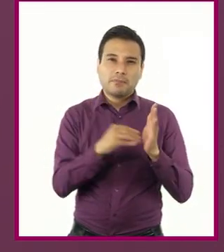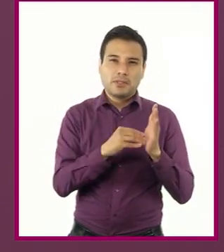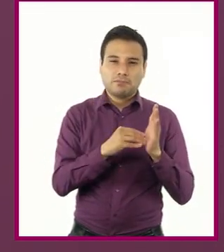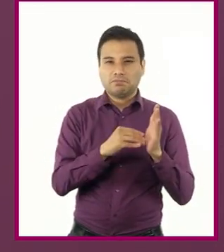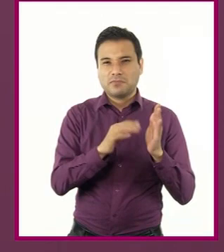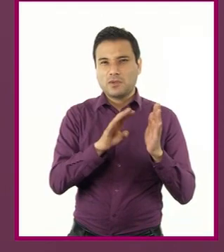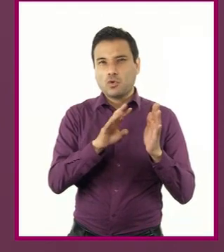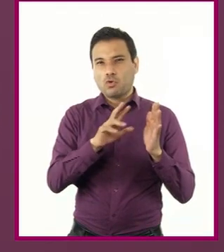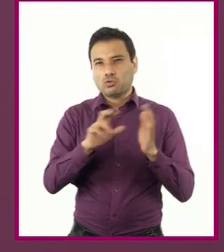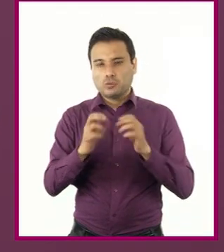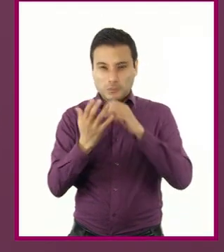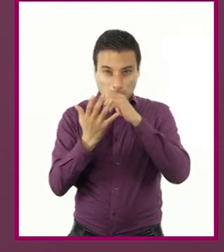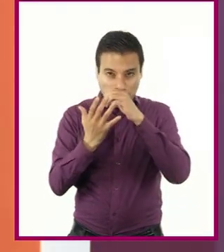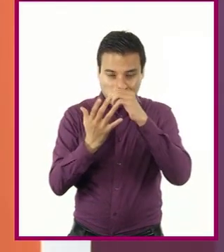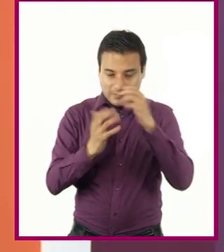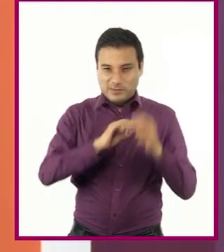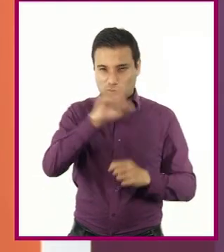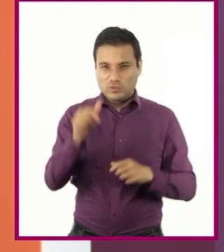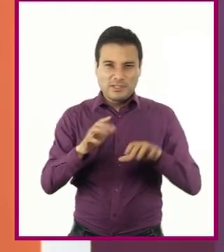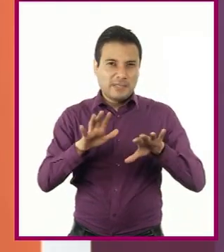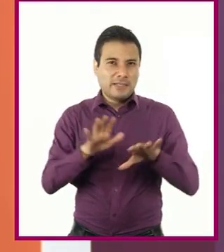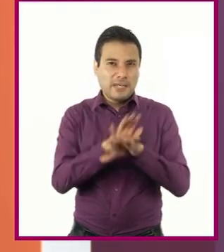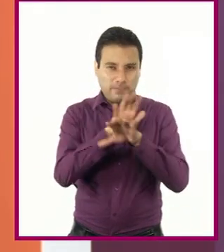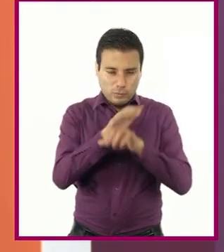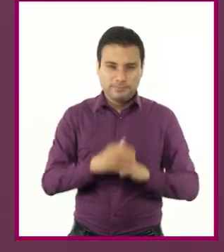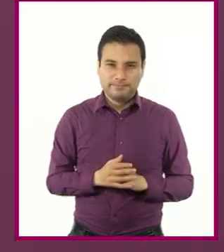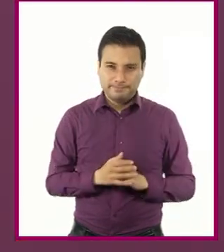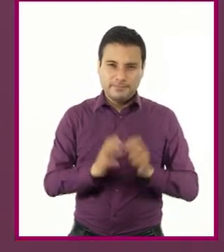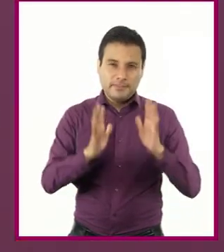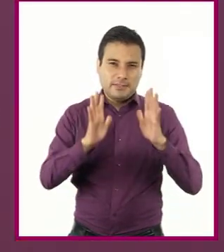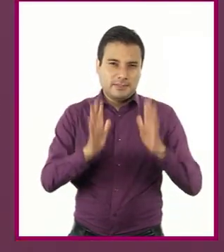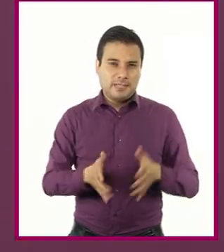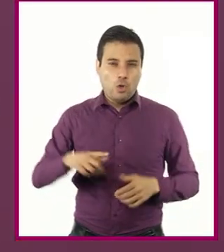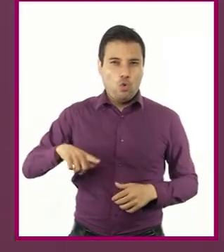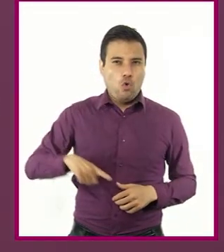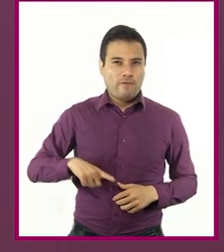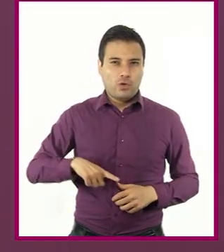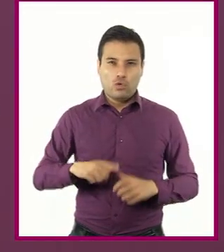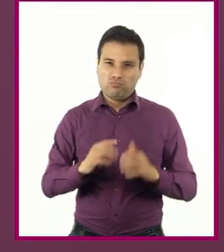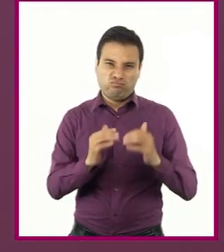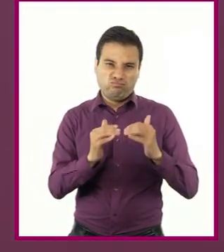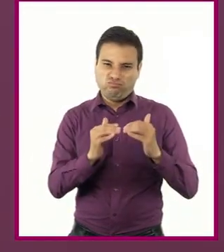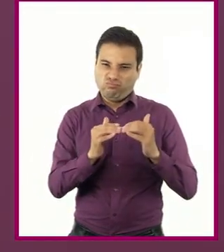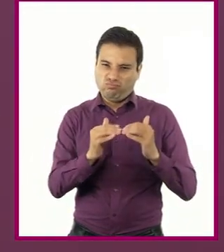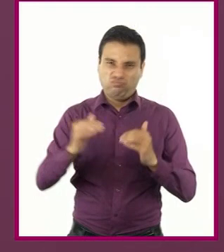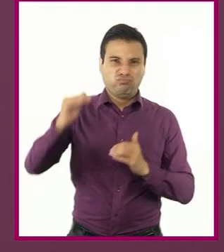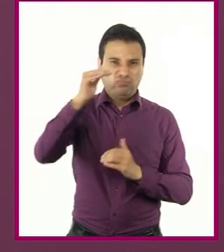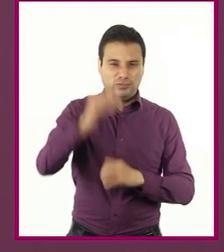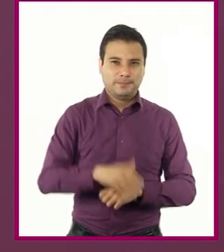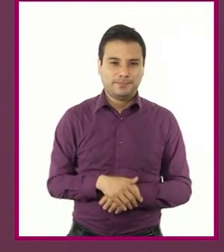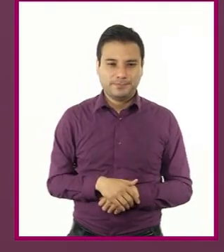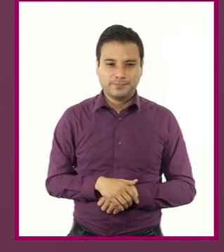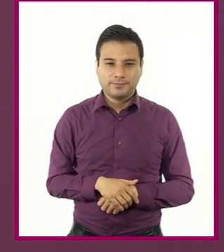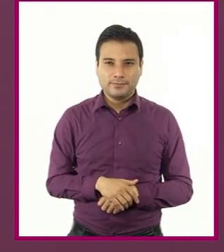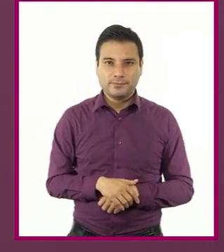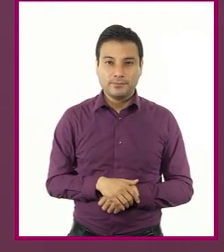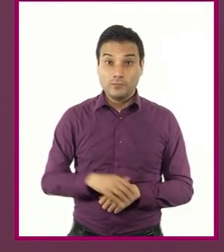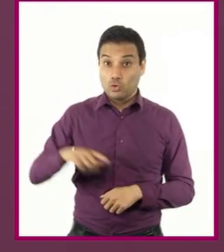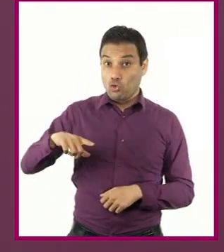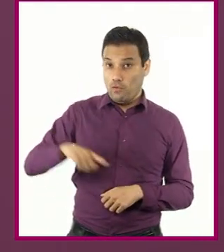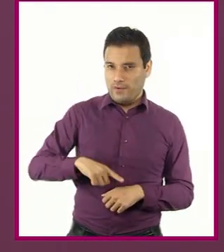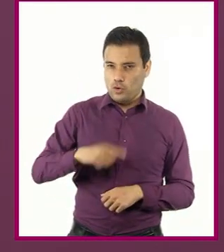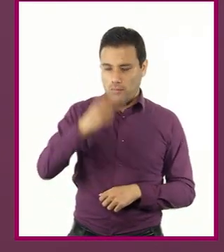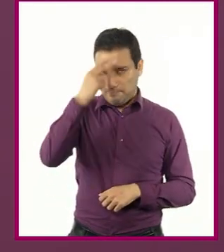reforzar el poder del Estado y se decretó la supremacía de este sobre la Iglesia. El Estado mexicano se declaró